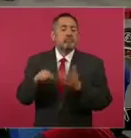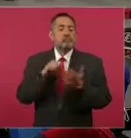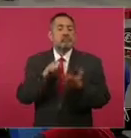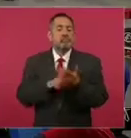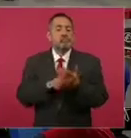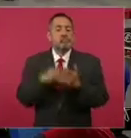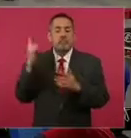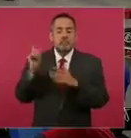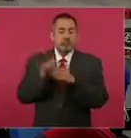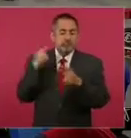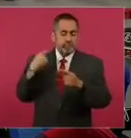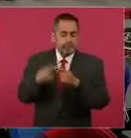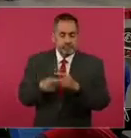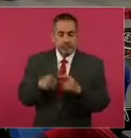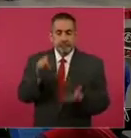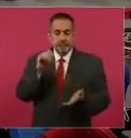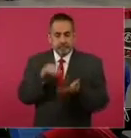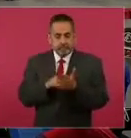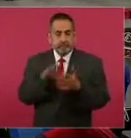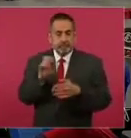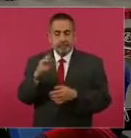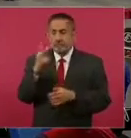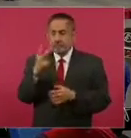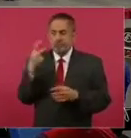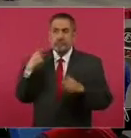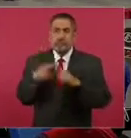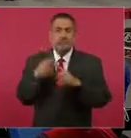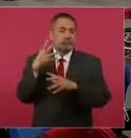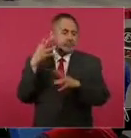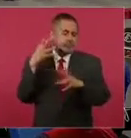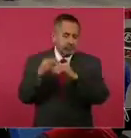en el mes 20.502 en lo que va de la administración